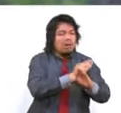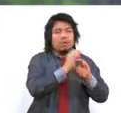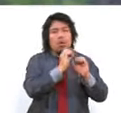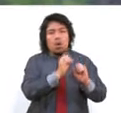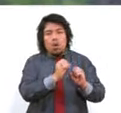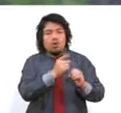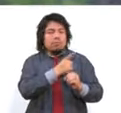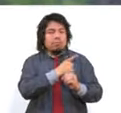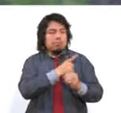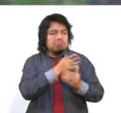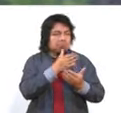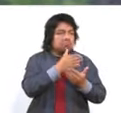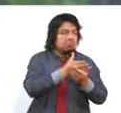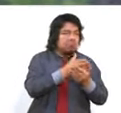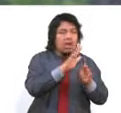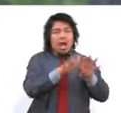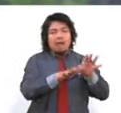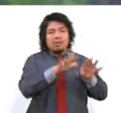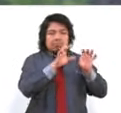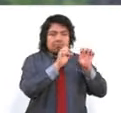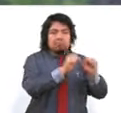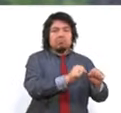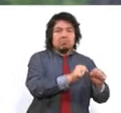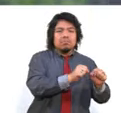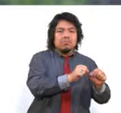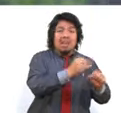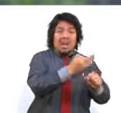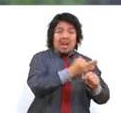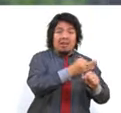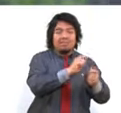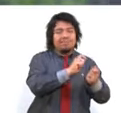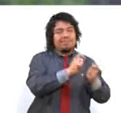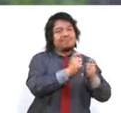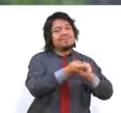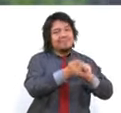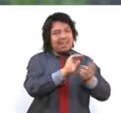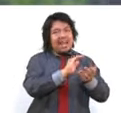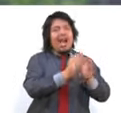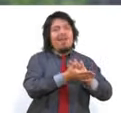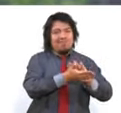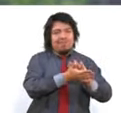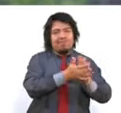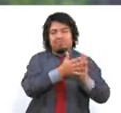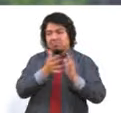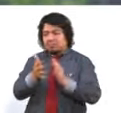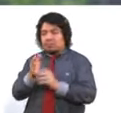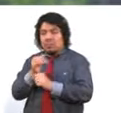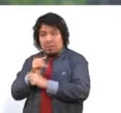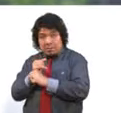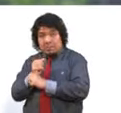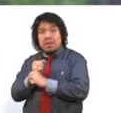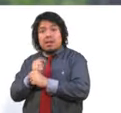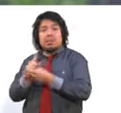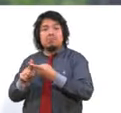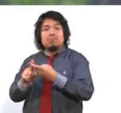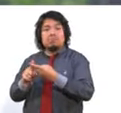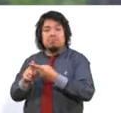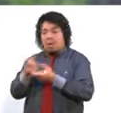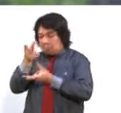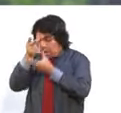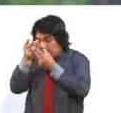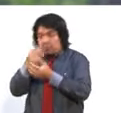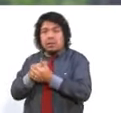con presencia y con detención en flagrancia, hoy es una policía que hace inteligencia y investigación, se